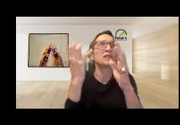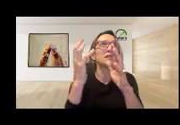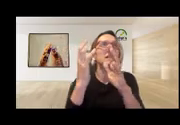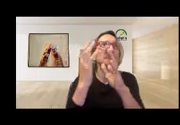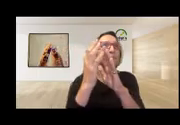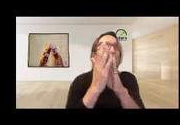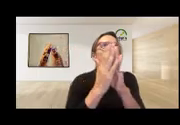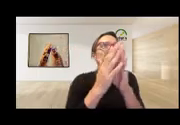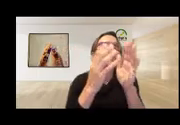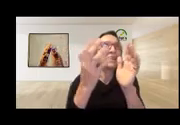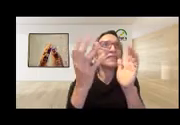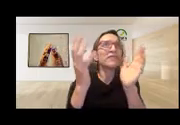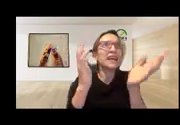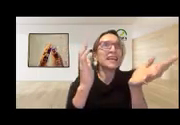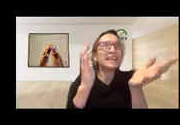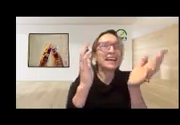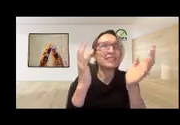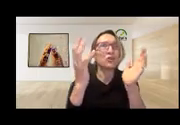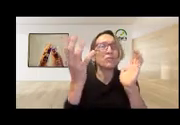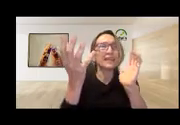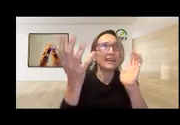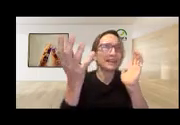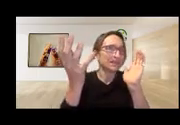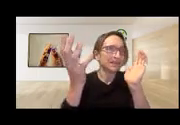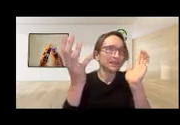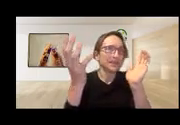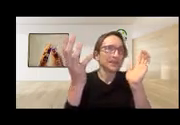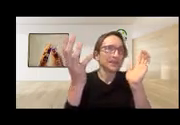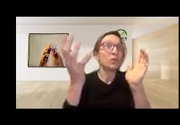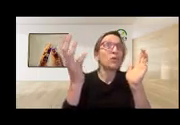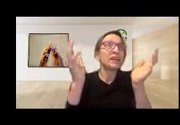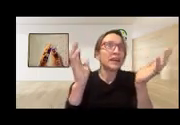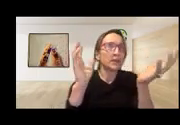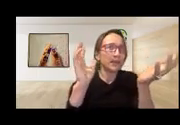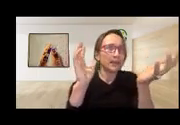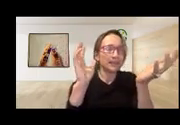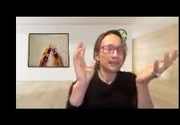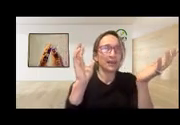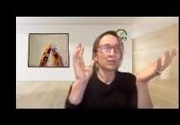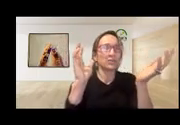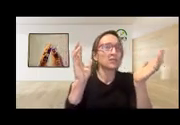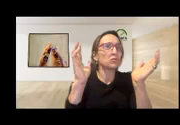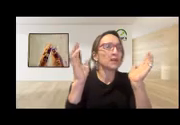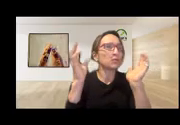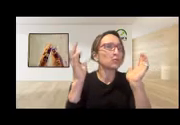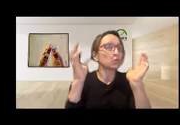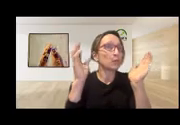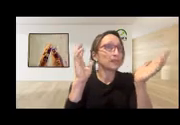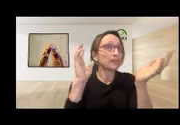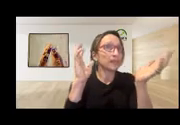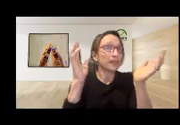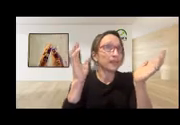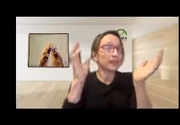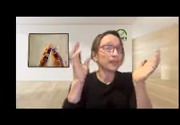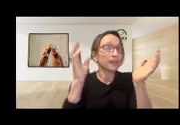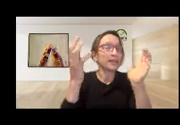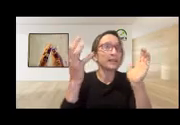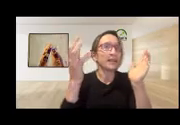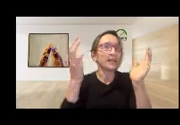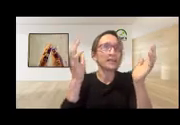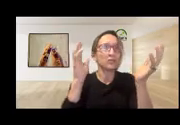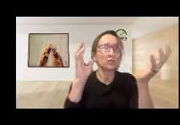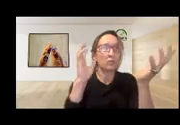esas nociones de fragilidad, de humildad, de vulnerabilidad, a los seres humanos nos cuesta